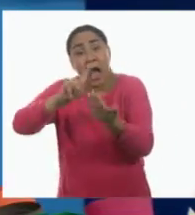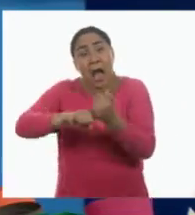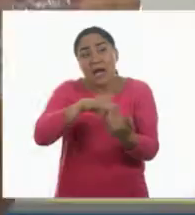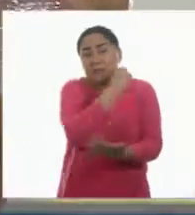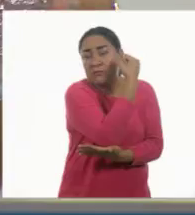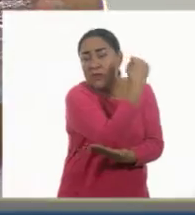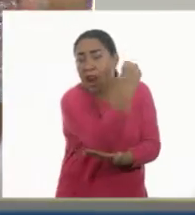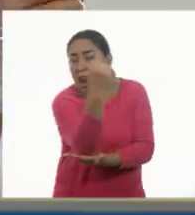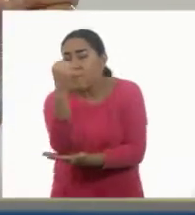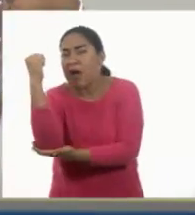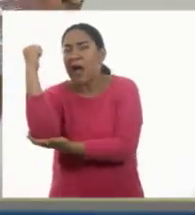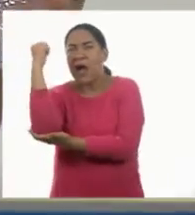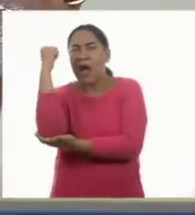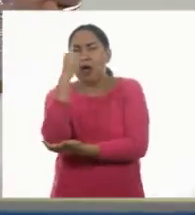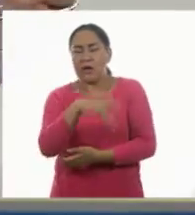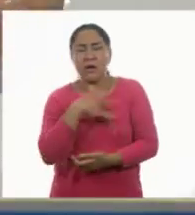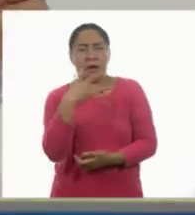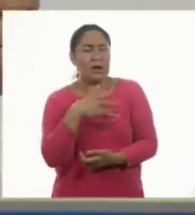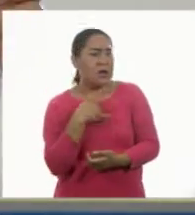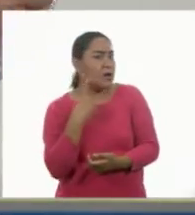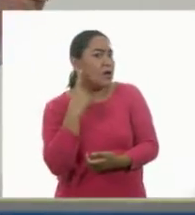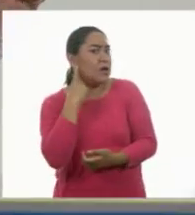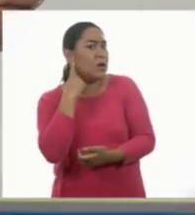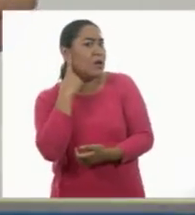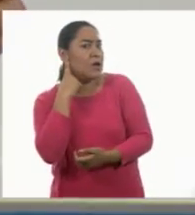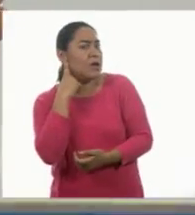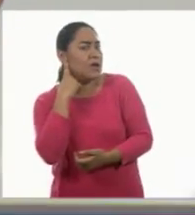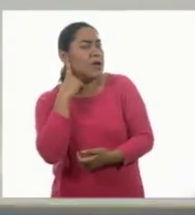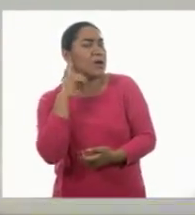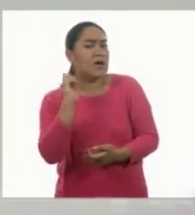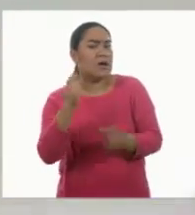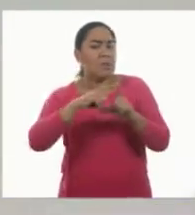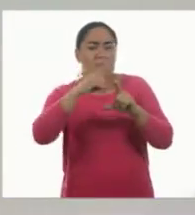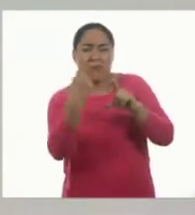entonces se escucha el sonido de la hojarasca.